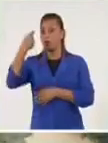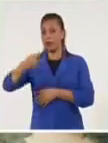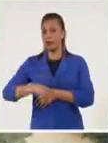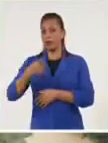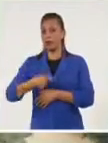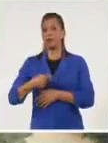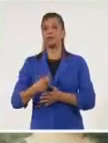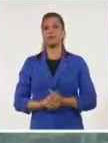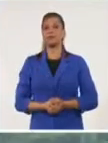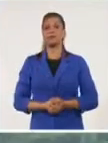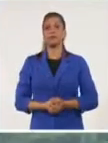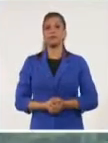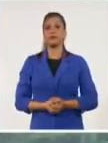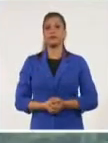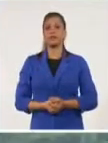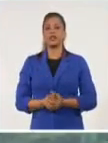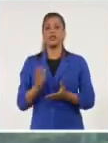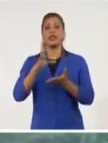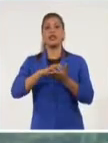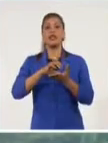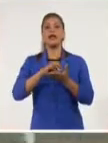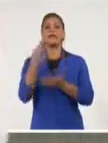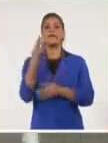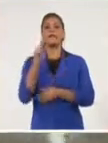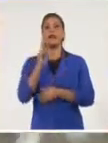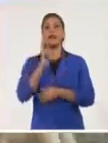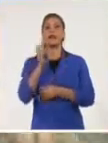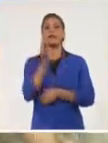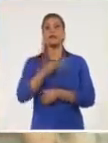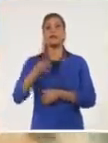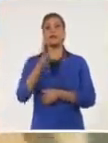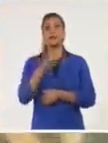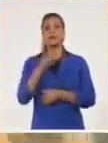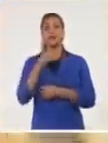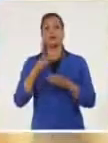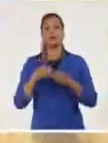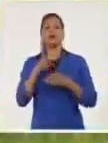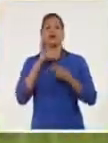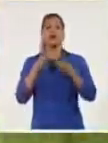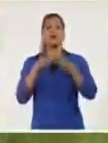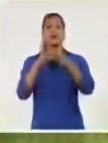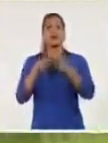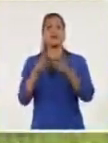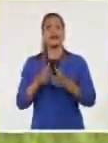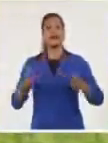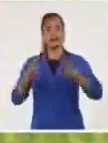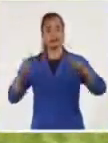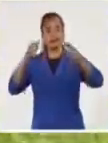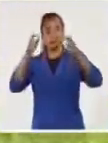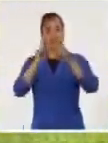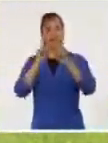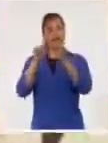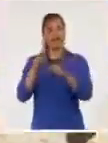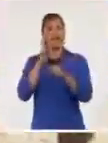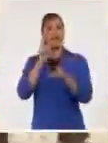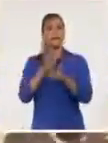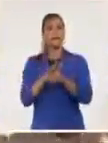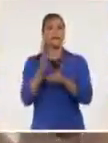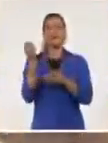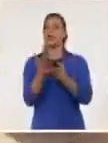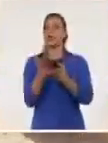en la práctica en las montañas del municipio granmense bartolomé masó surgen las primeras experiencias del programa educa a tu hijo